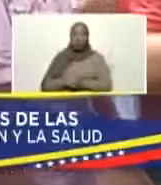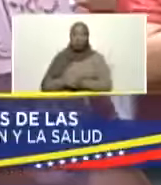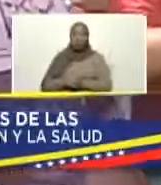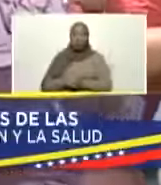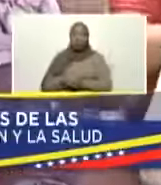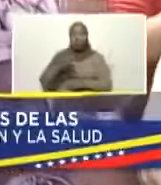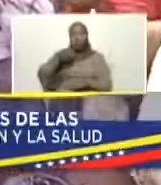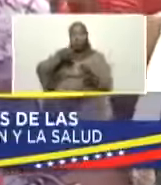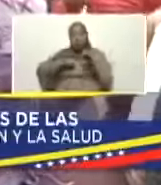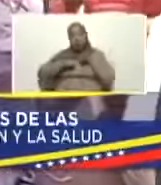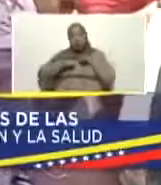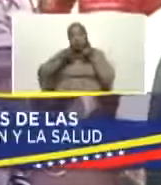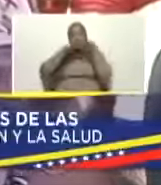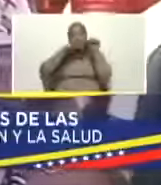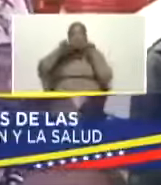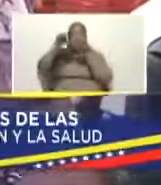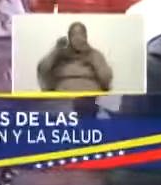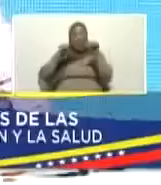Super.